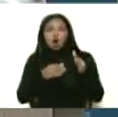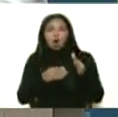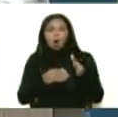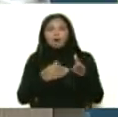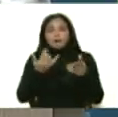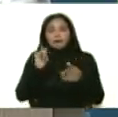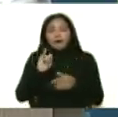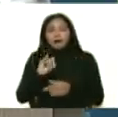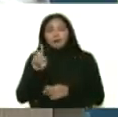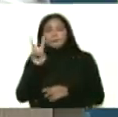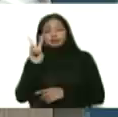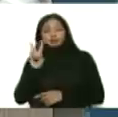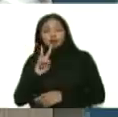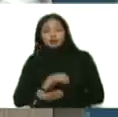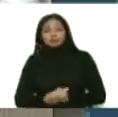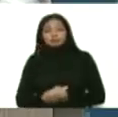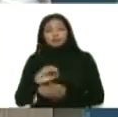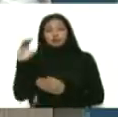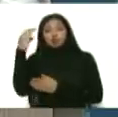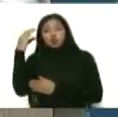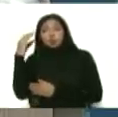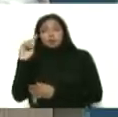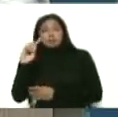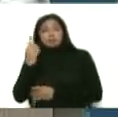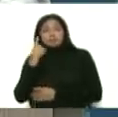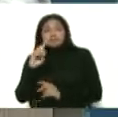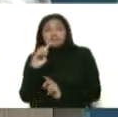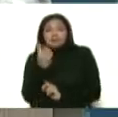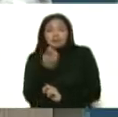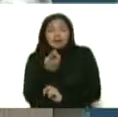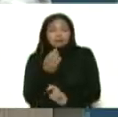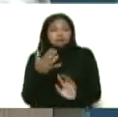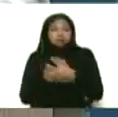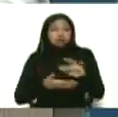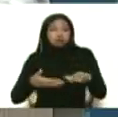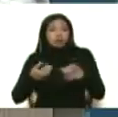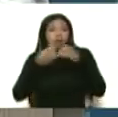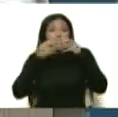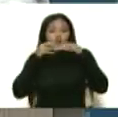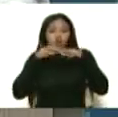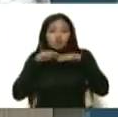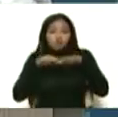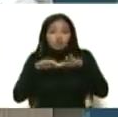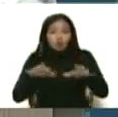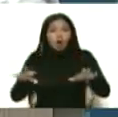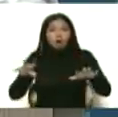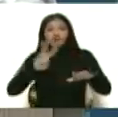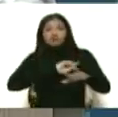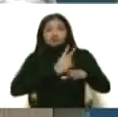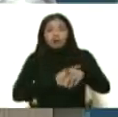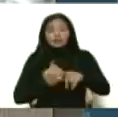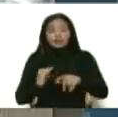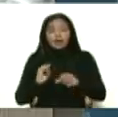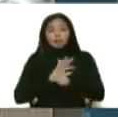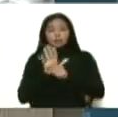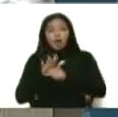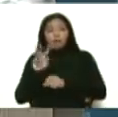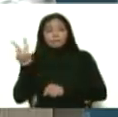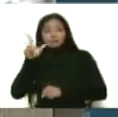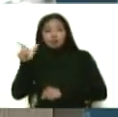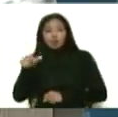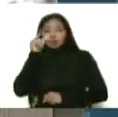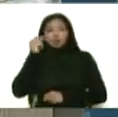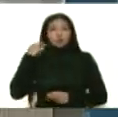conforma Colombia como el principal riesgo de diseminación, de transmisión, de infección a venezolanas y